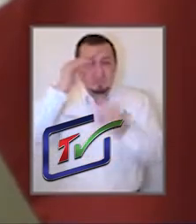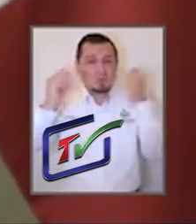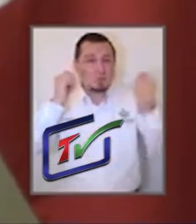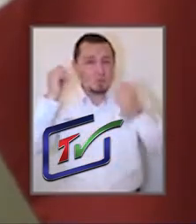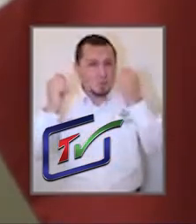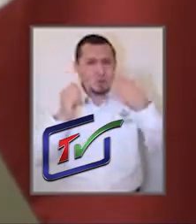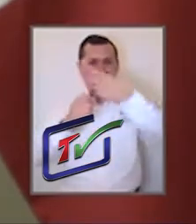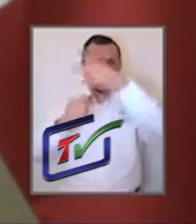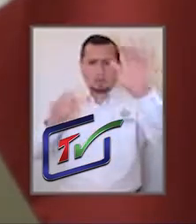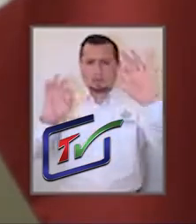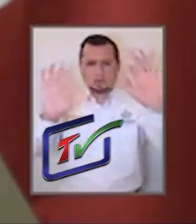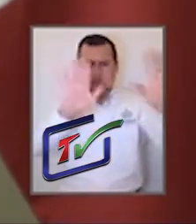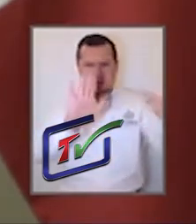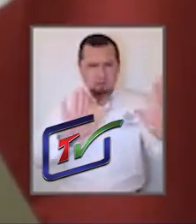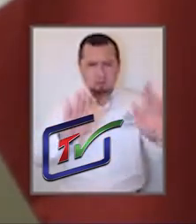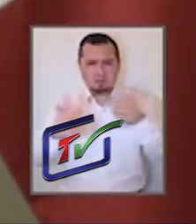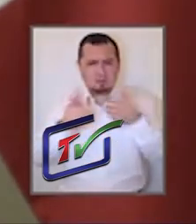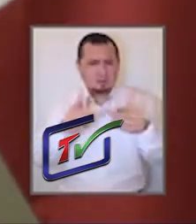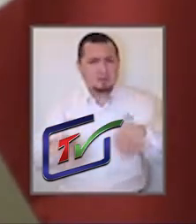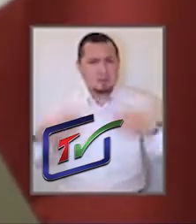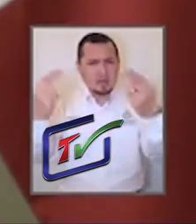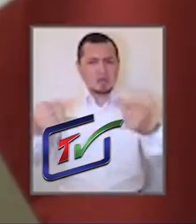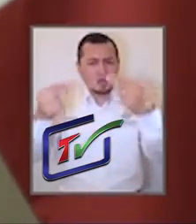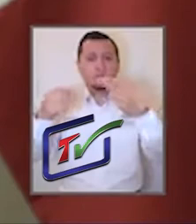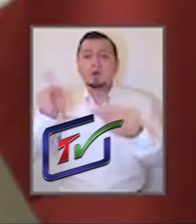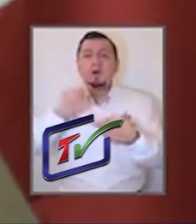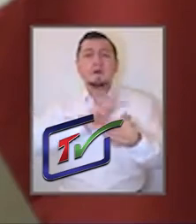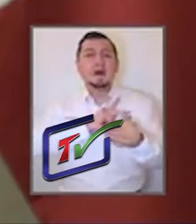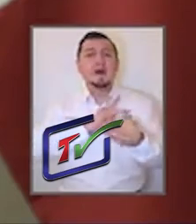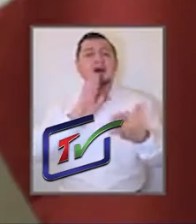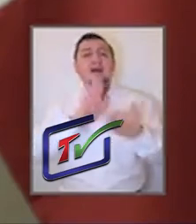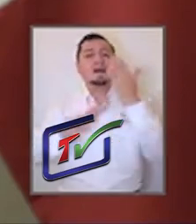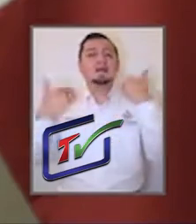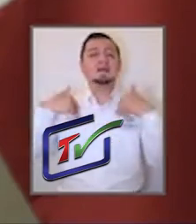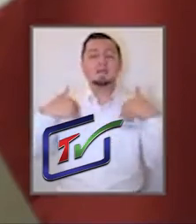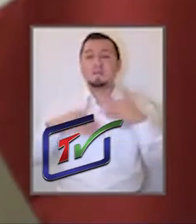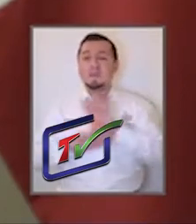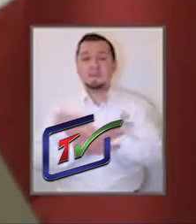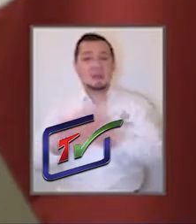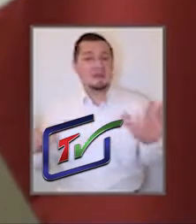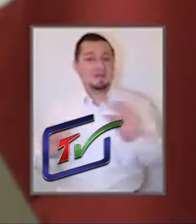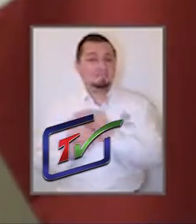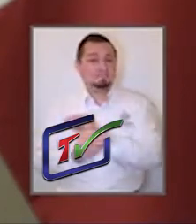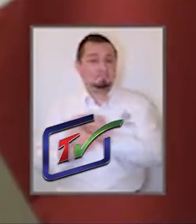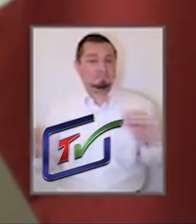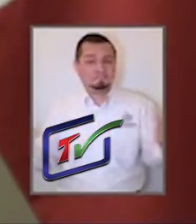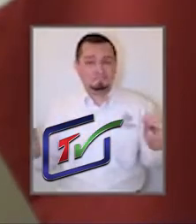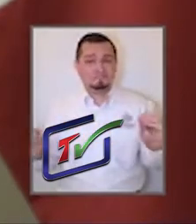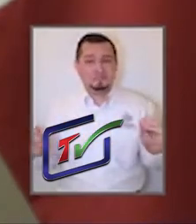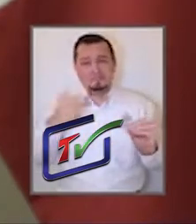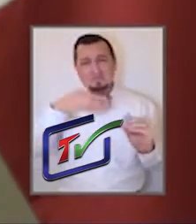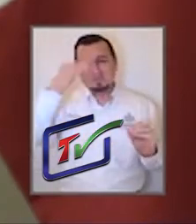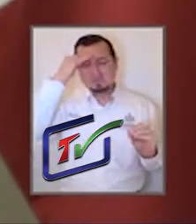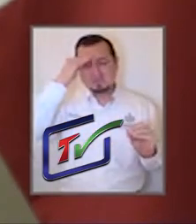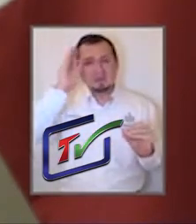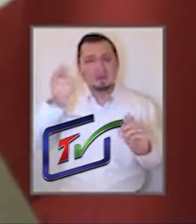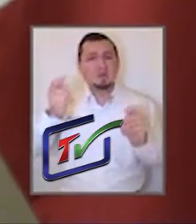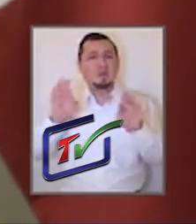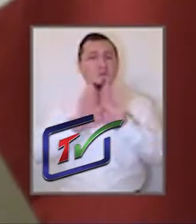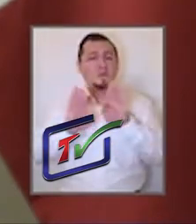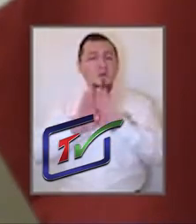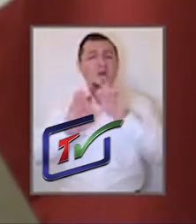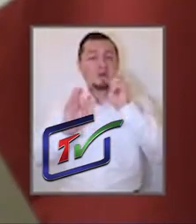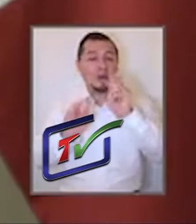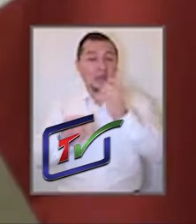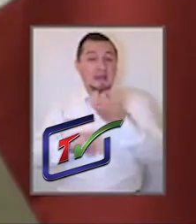a respetar es el turismo de playa, la dinámica de los hoteles, pero no habrá vida nocturna en Puerto Vallarta. Y lo mismo queremos decir, que se